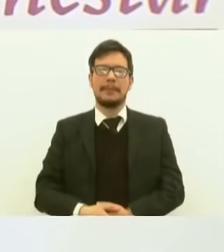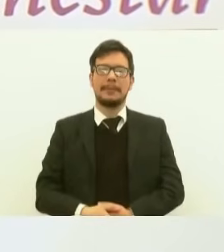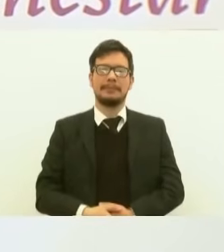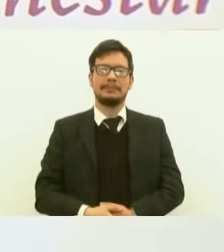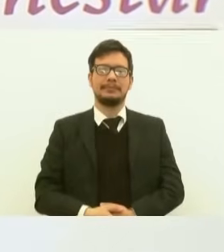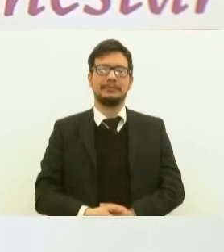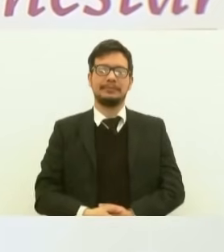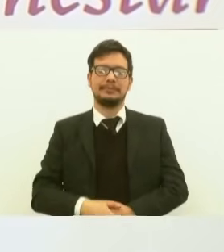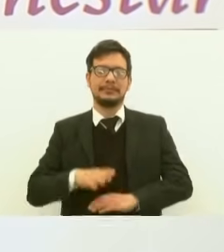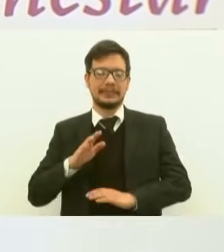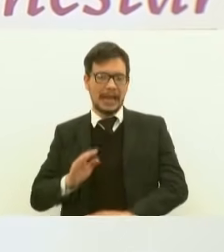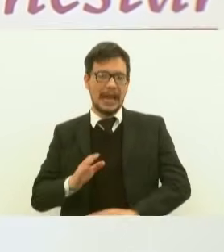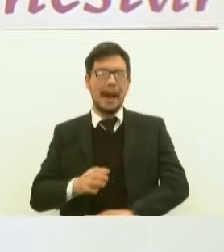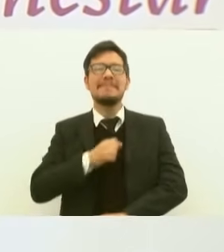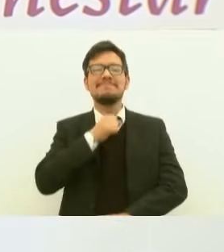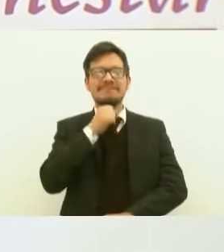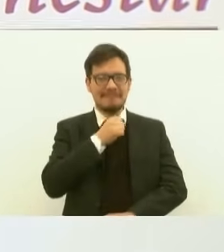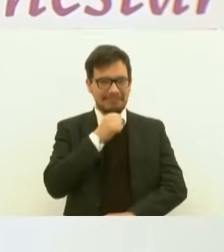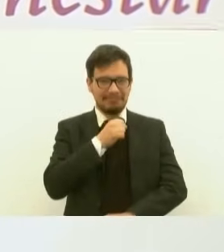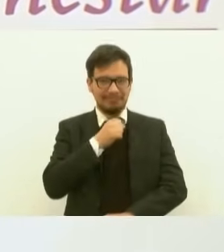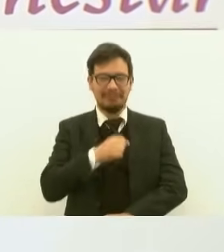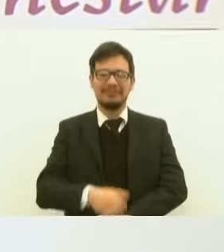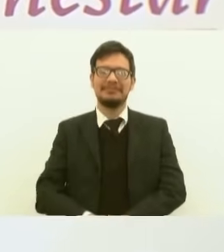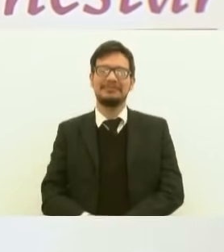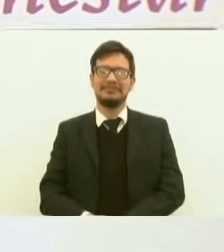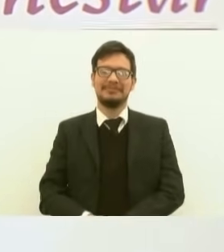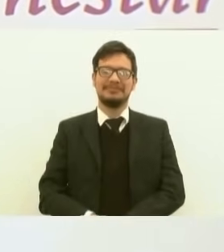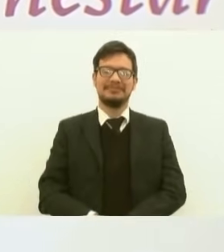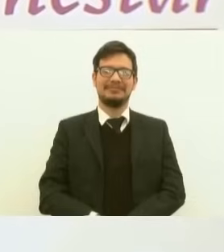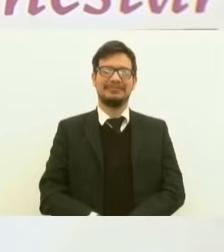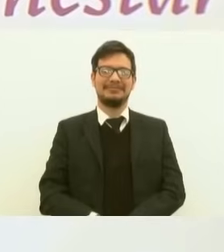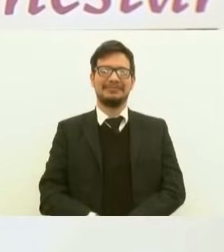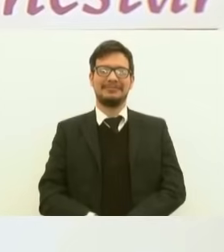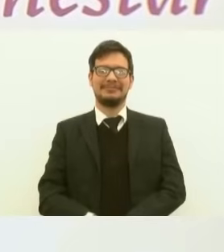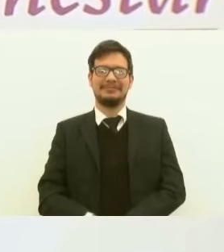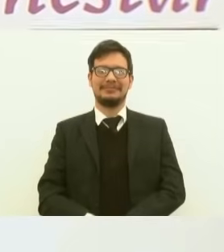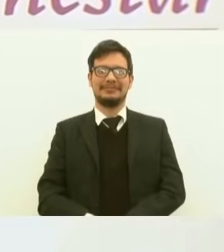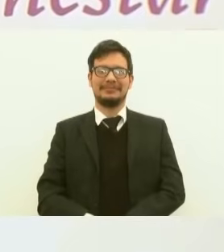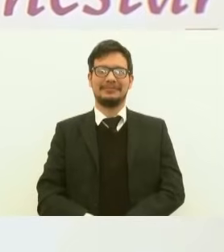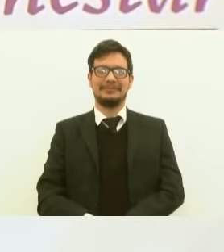veteranos, como el que está hablando.